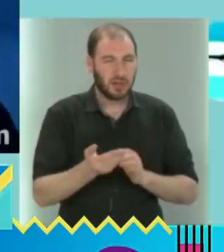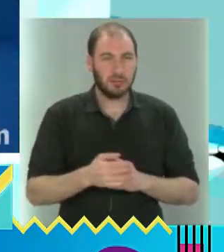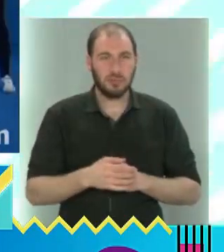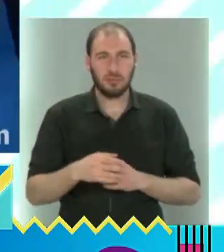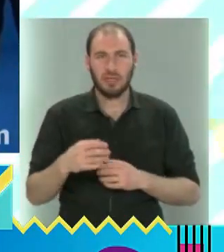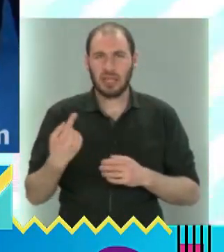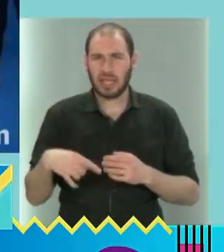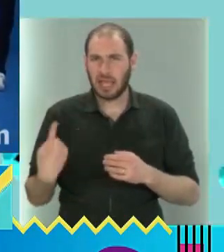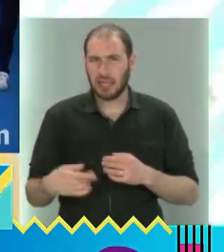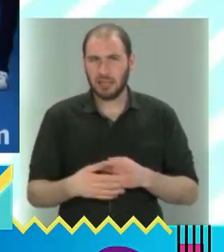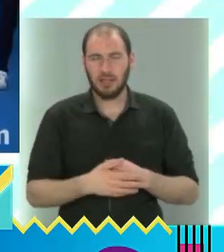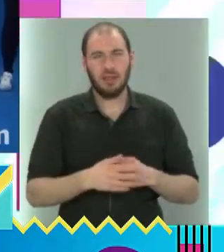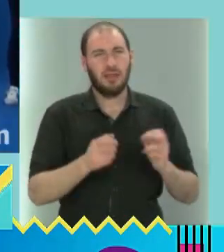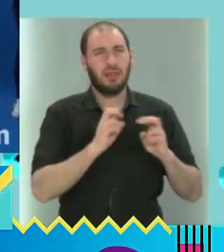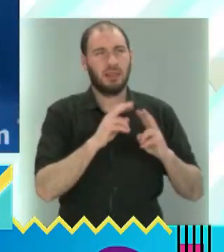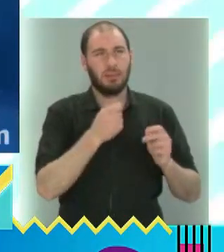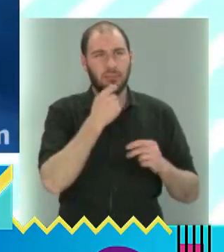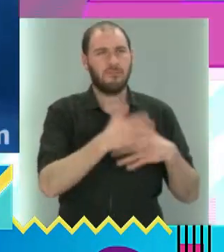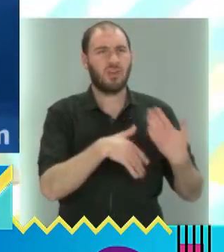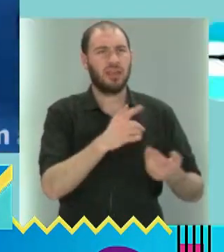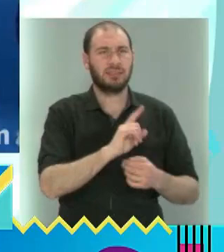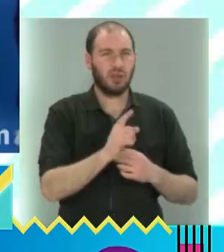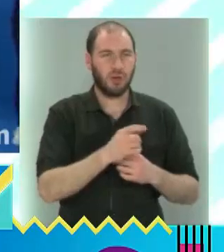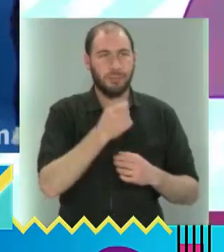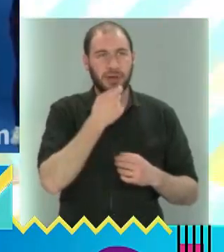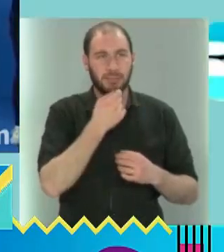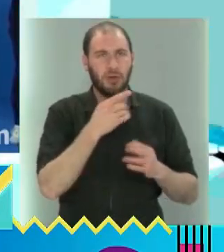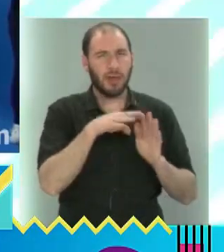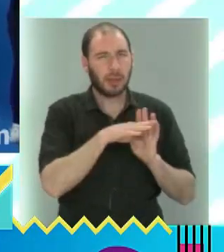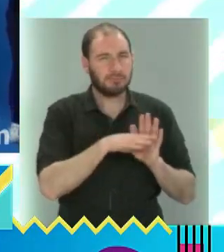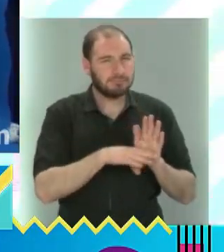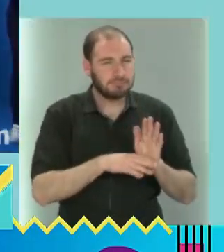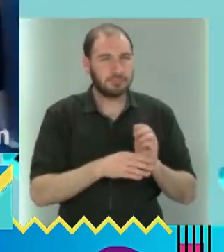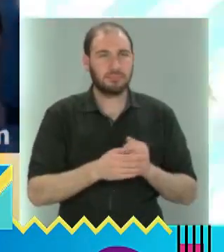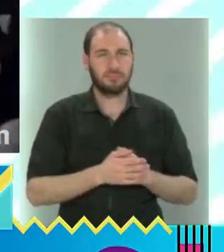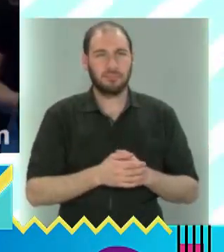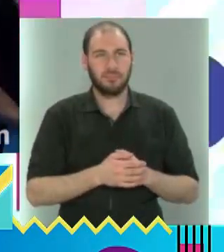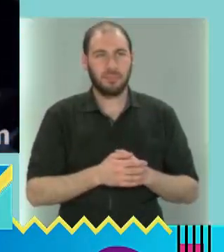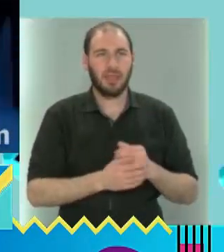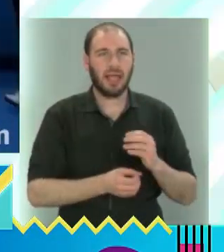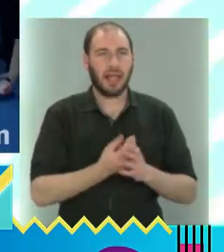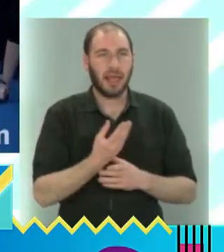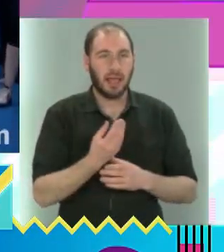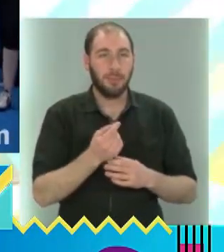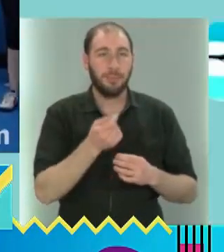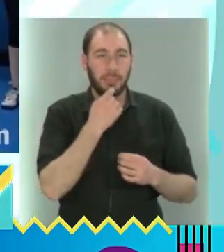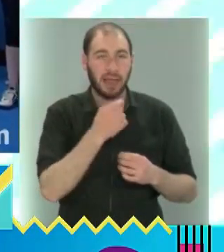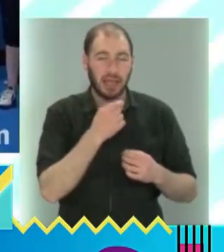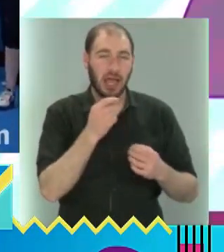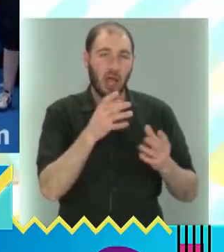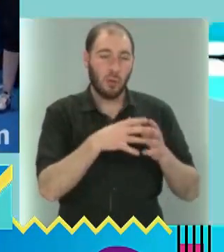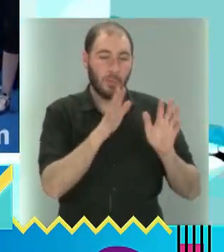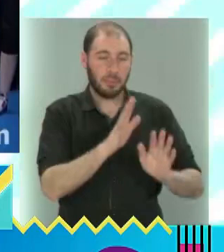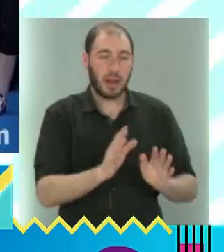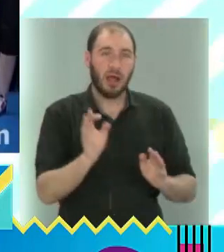¿Qué cosa? El tema de la no violencia, digo, si hay algo específicamente generado a partir de los